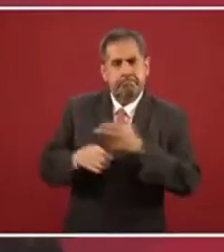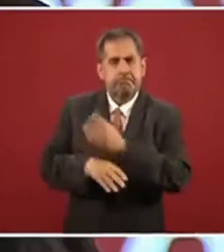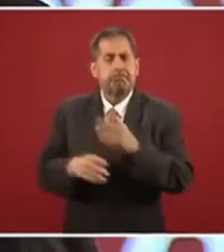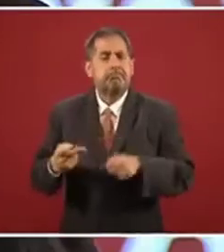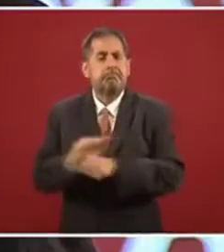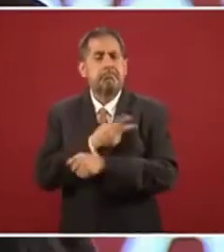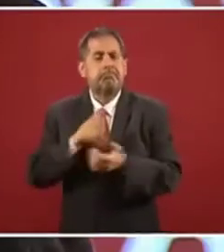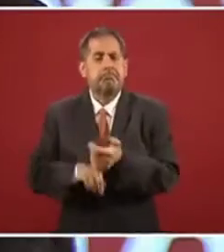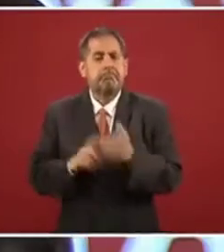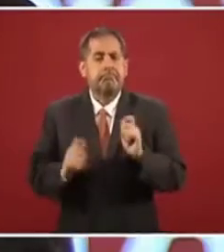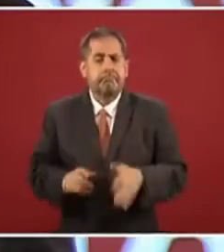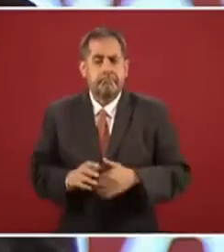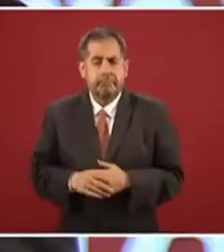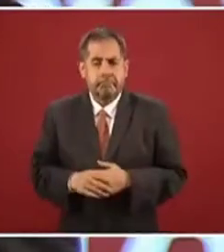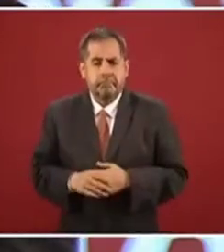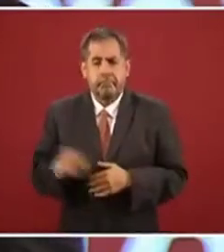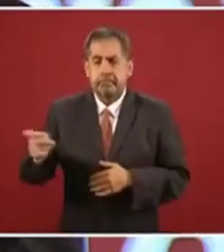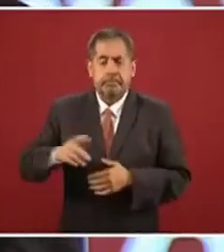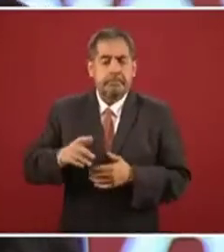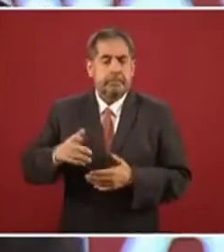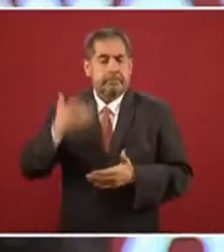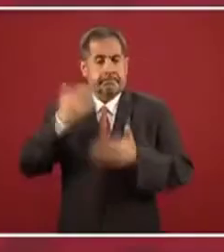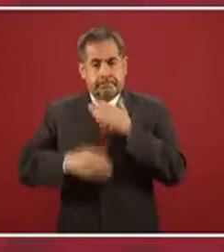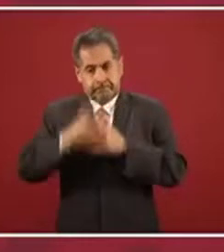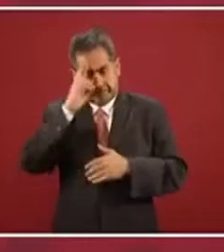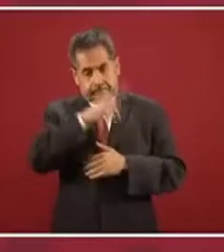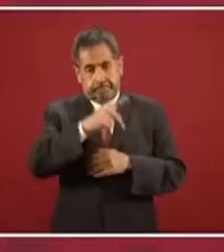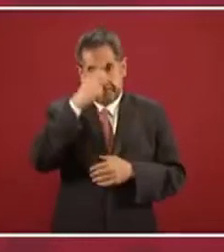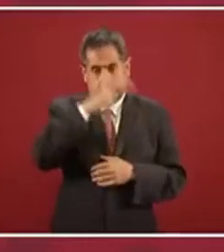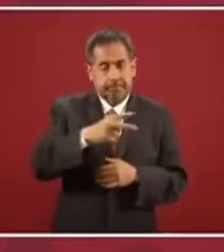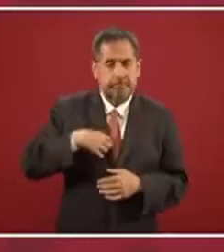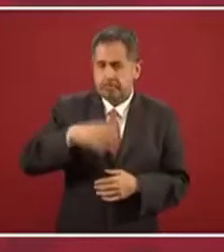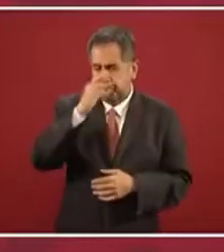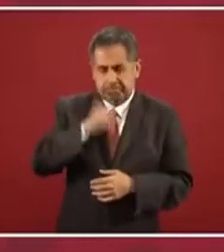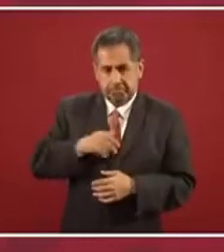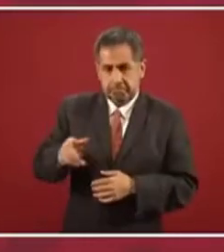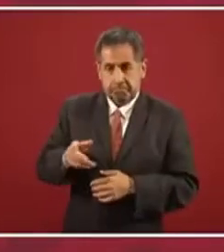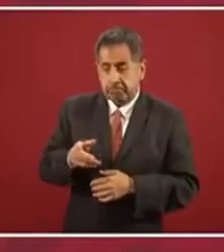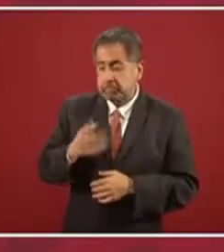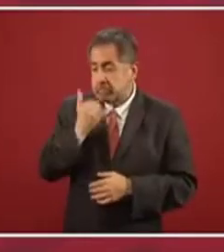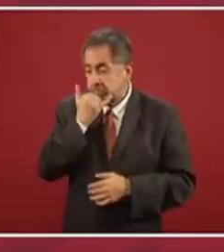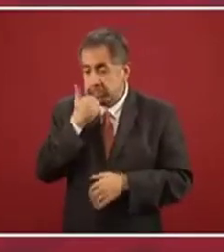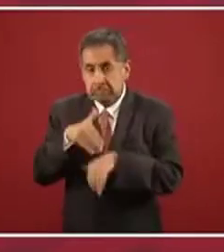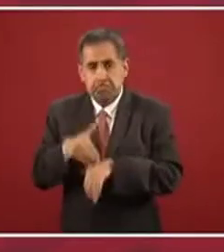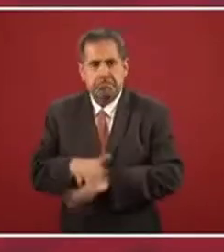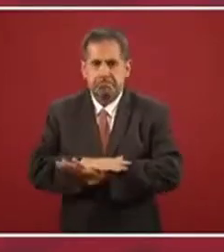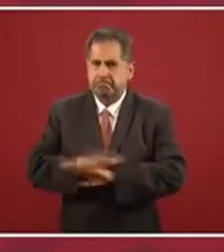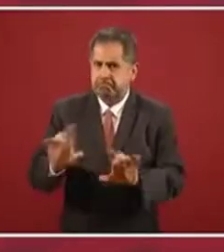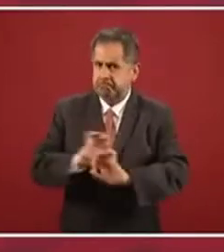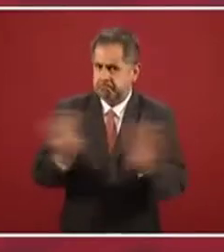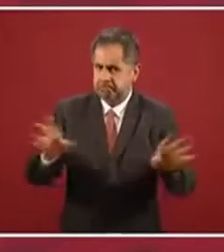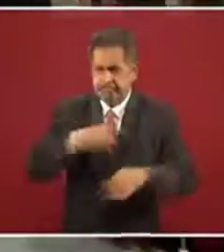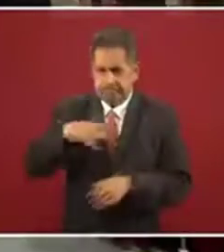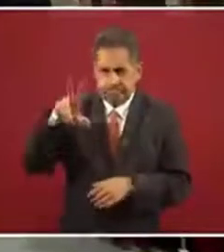mayor es un atropello a la soberanía de México, eso no lo vamos a permitir jamás, nunca, a ningún país.